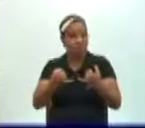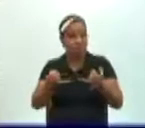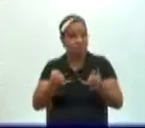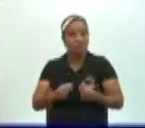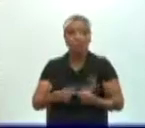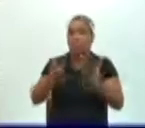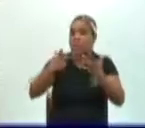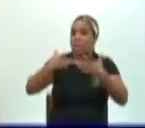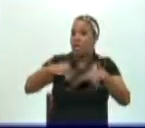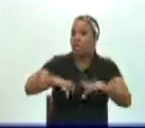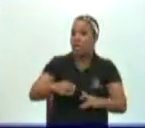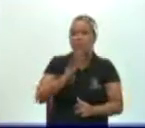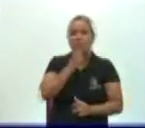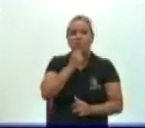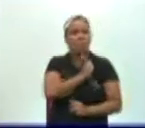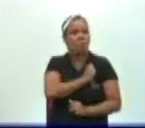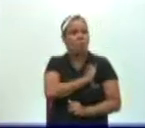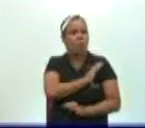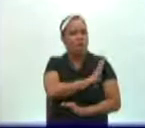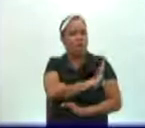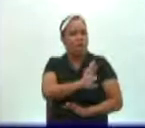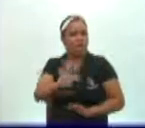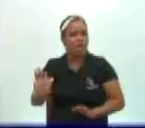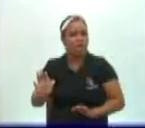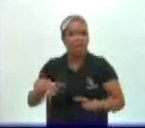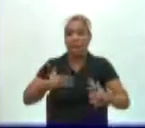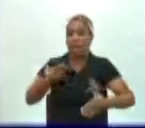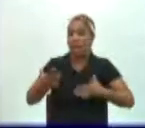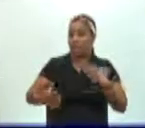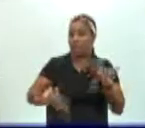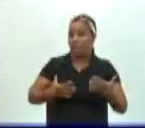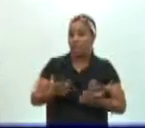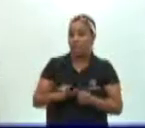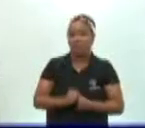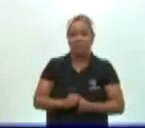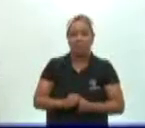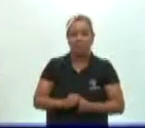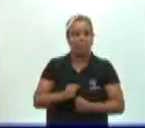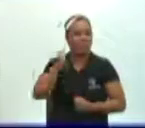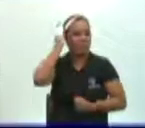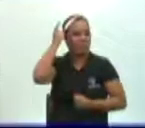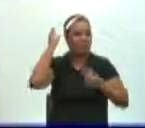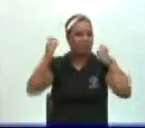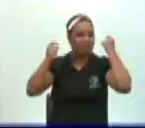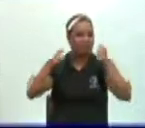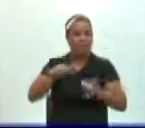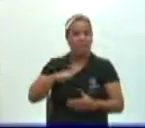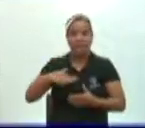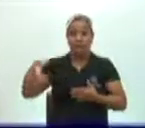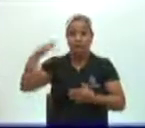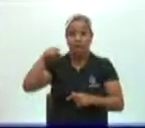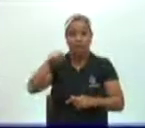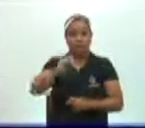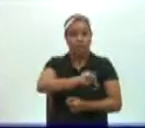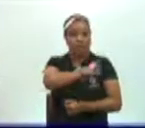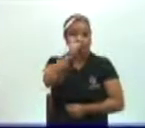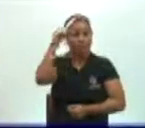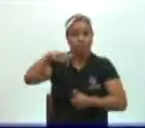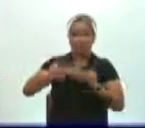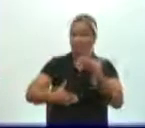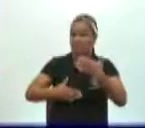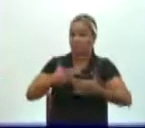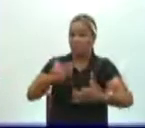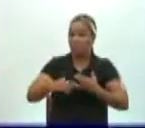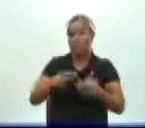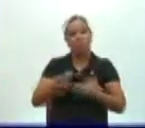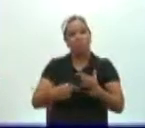decir, pueden ser cualquiera de las actividades y puede haber una creatividad grande en ti para que logres este proceso. Si vamos a hacer un matutino,